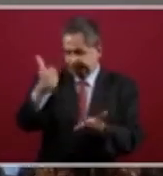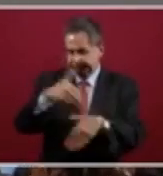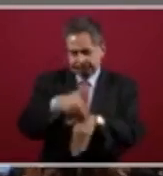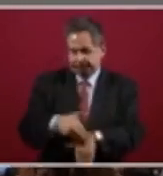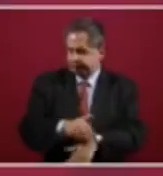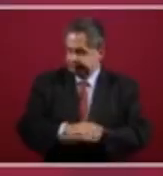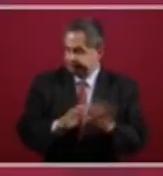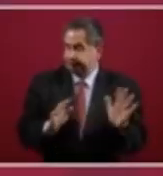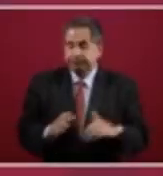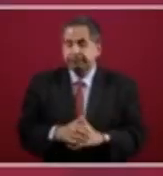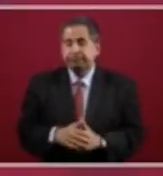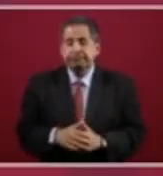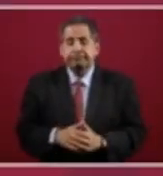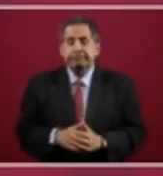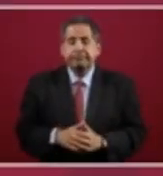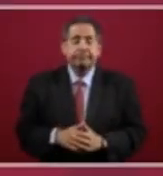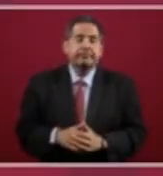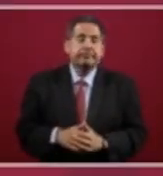nada